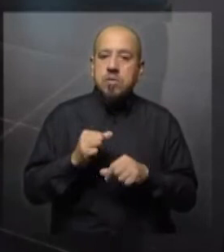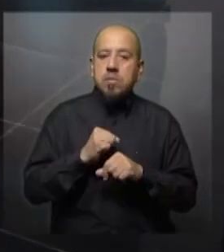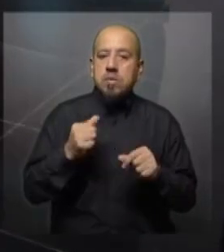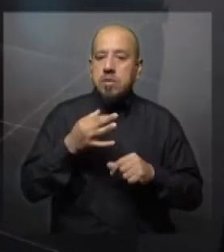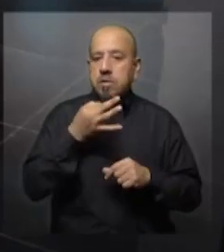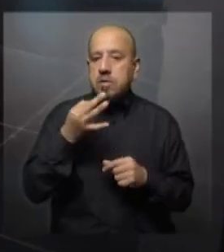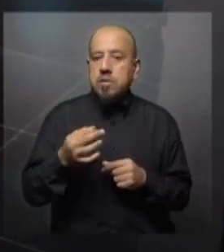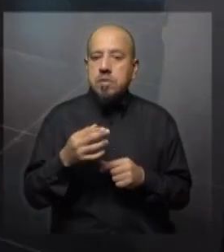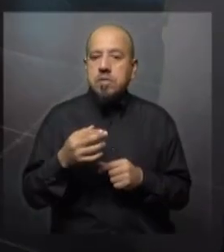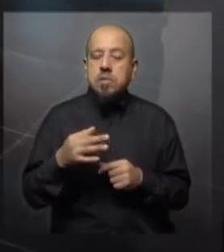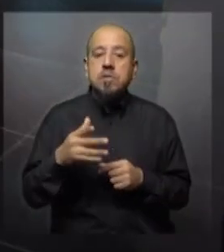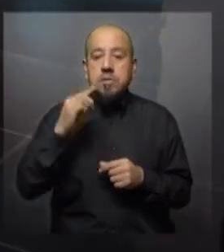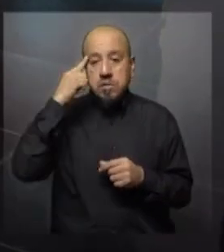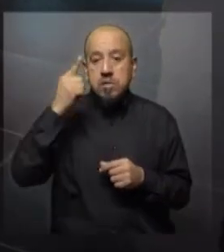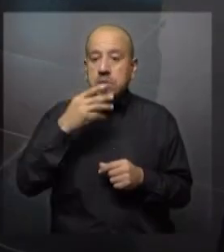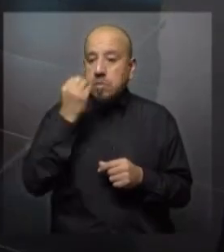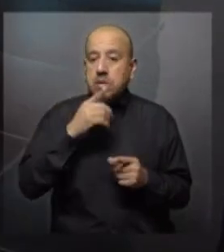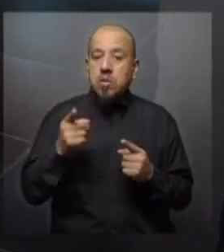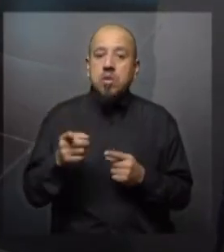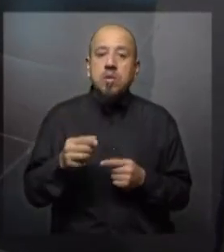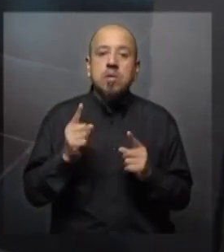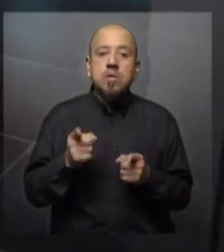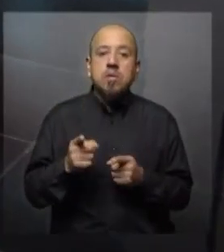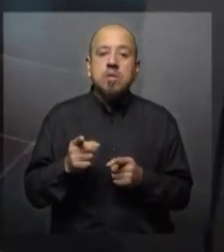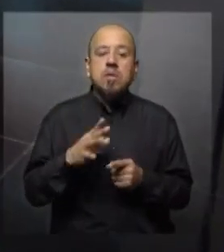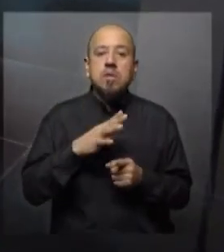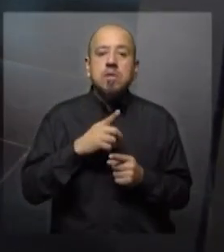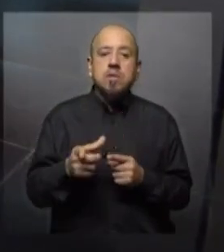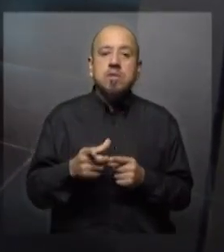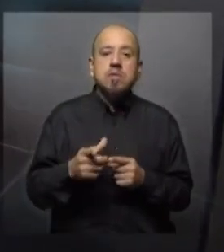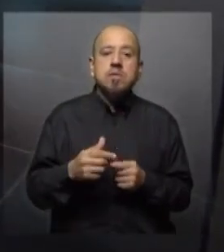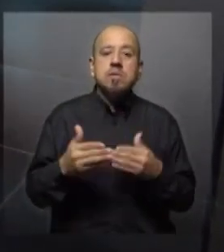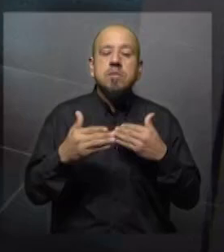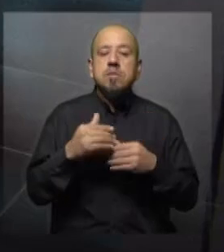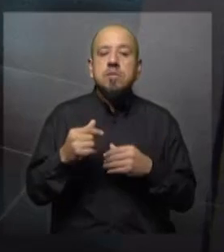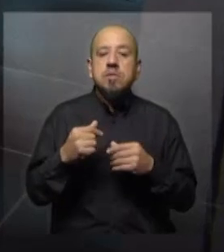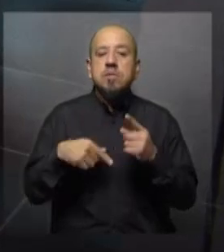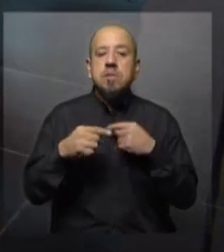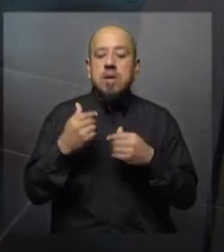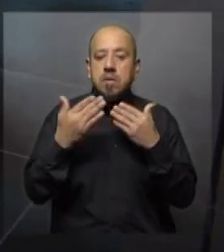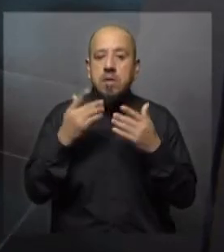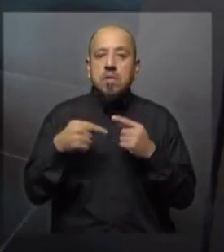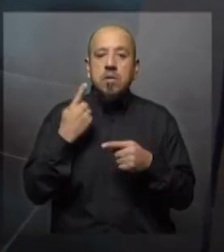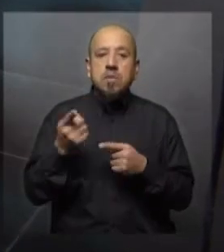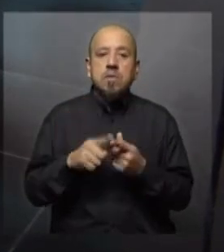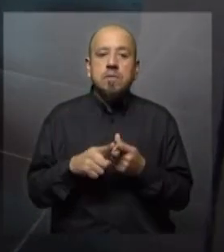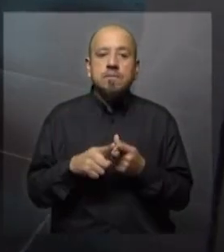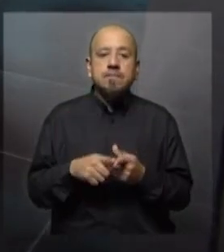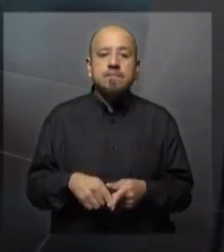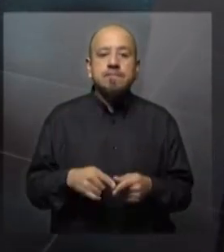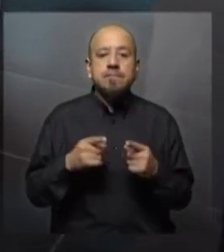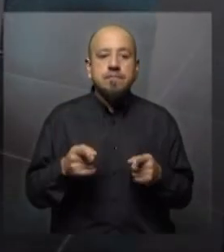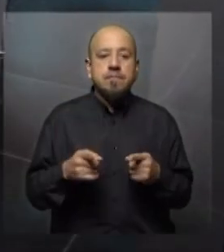poder mirarnos y pensar mejor de alguna manera también hay herramientas como para acercarnos y dialogar mejor con el otro la otra mente allí